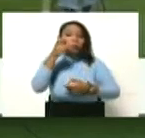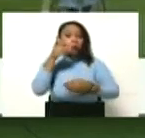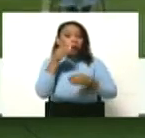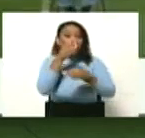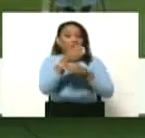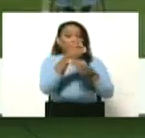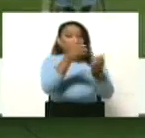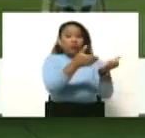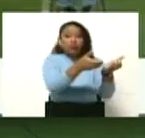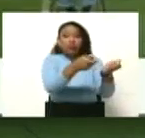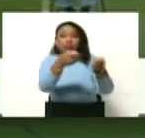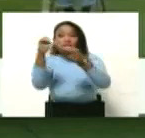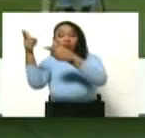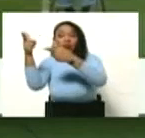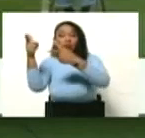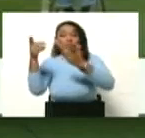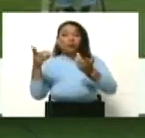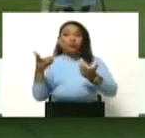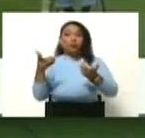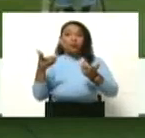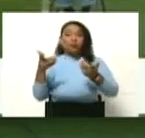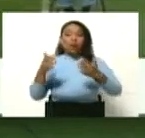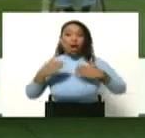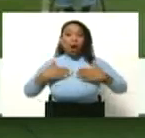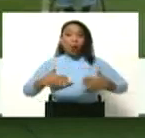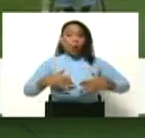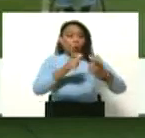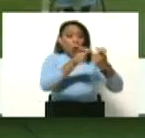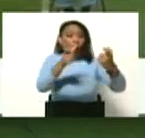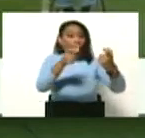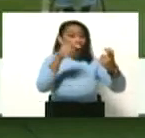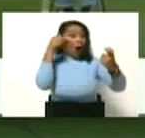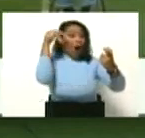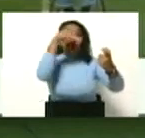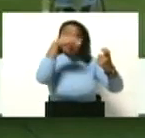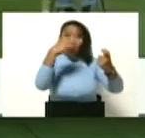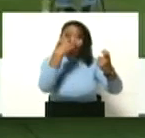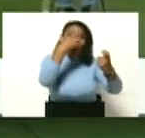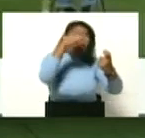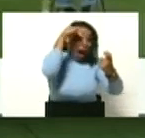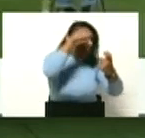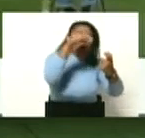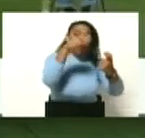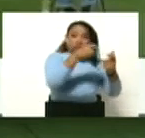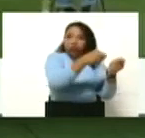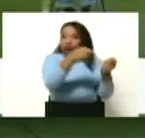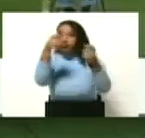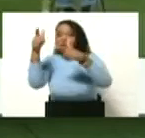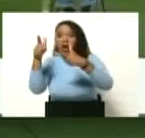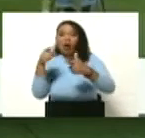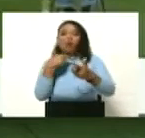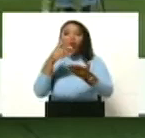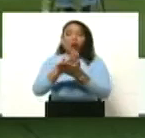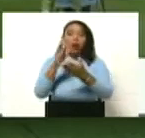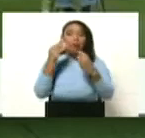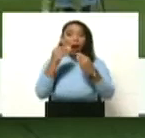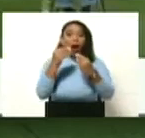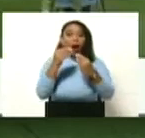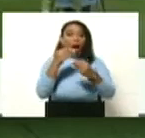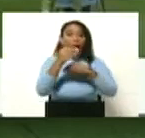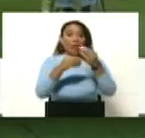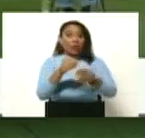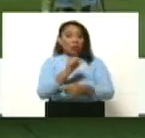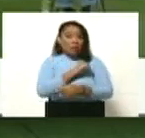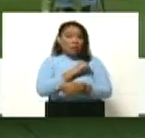y se llevaban el ataúd y se llevaban al difunto, al asesinado, para sembrarle terror a